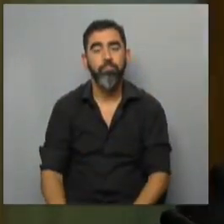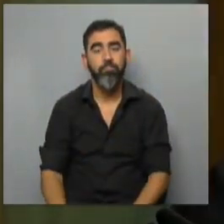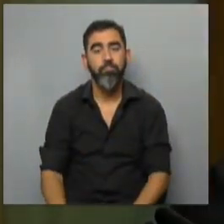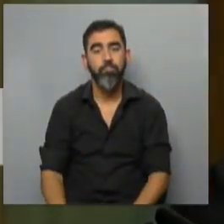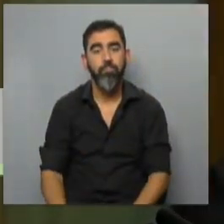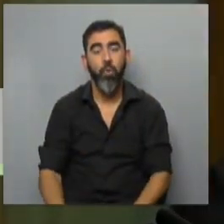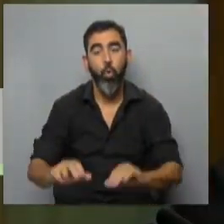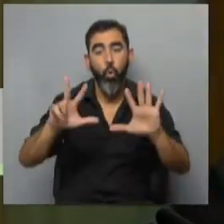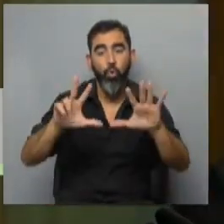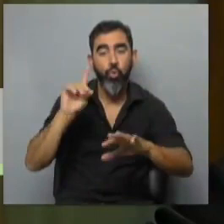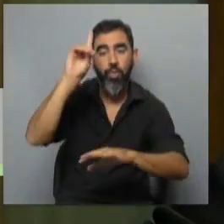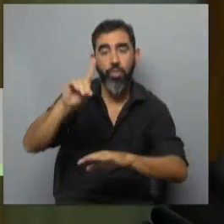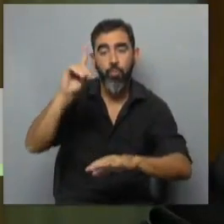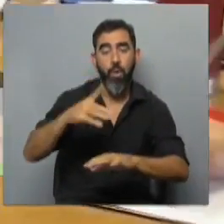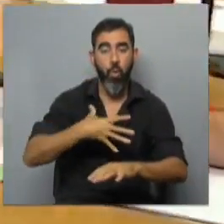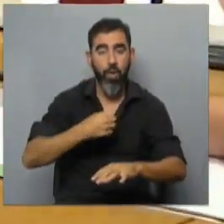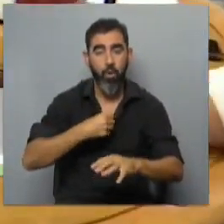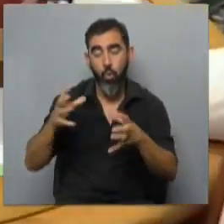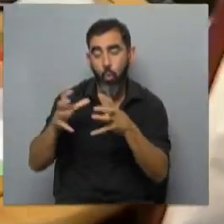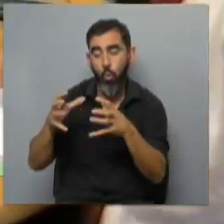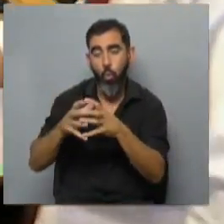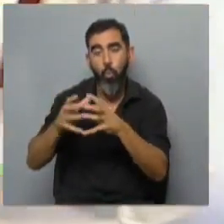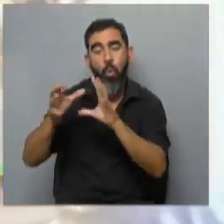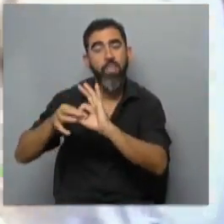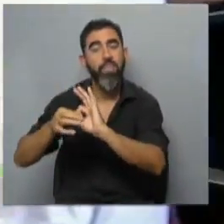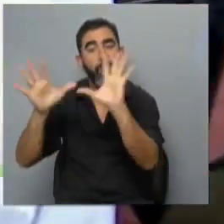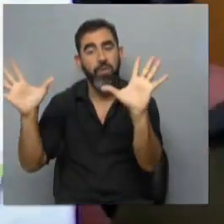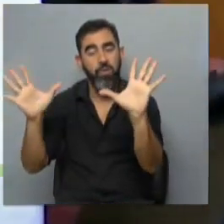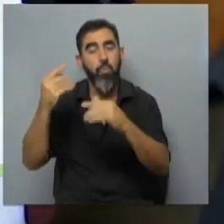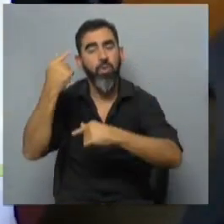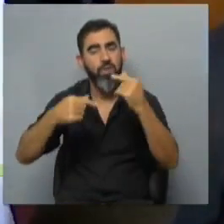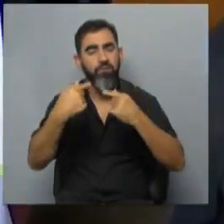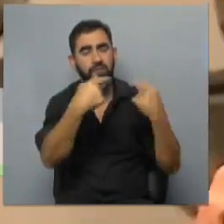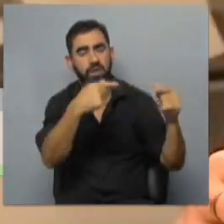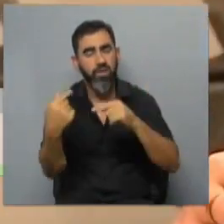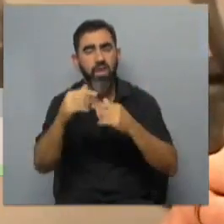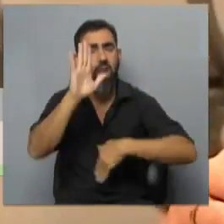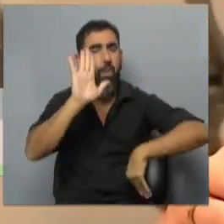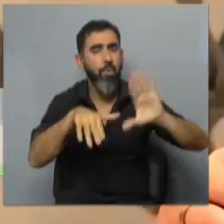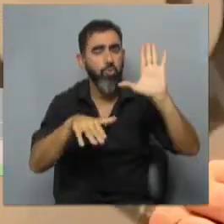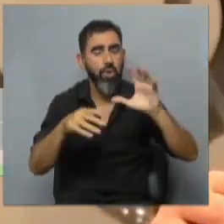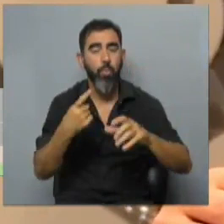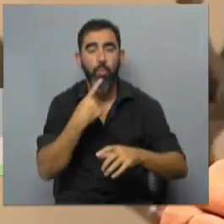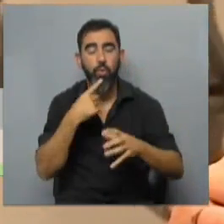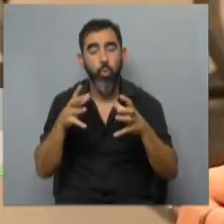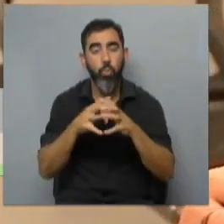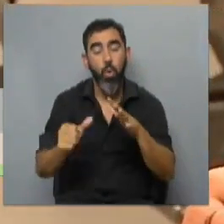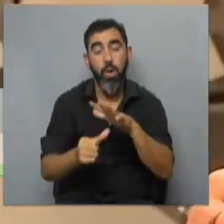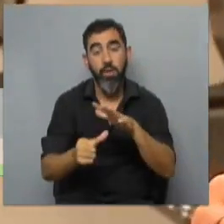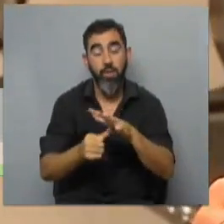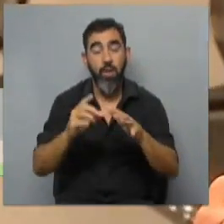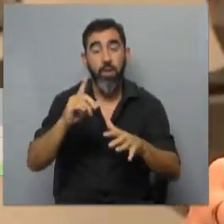ocho diputados blancos se conformaron como bancada independiente por diferencia con la mayoría partidaria liderada por